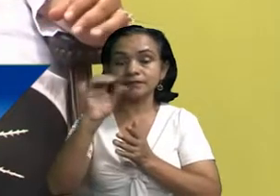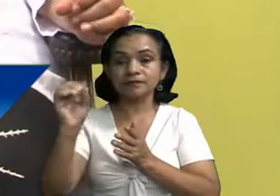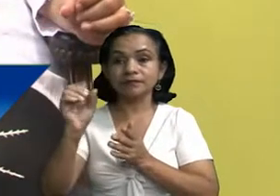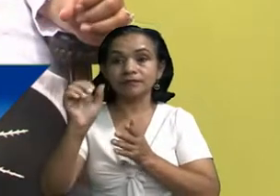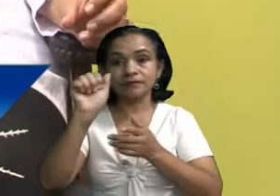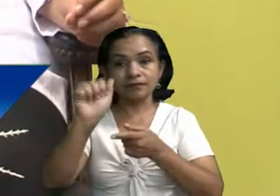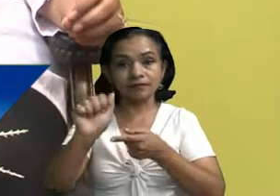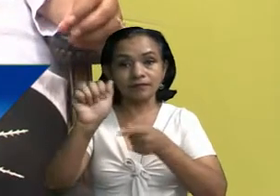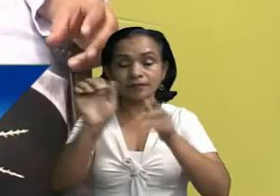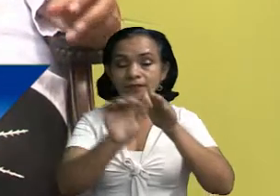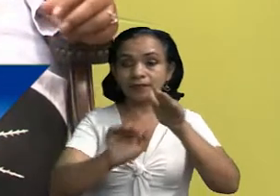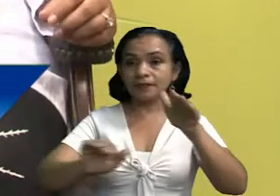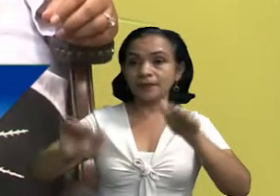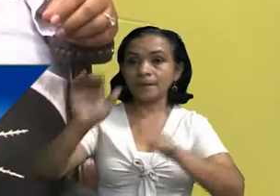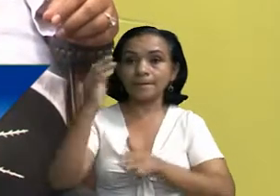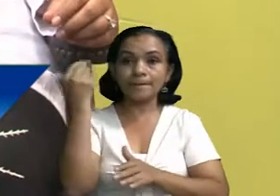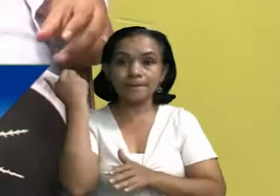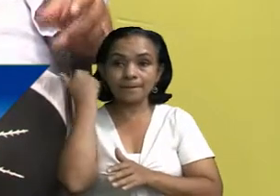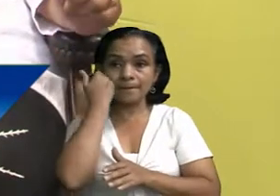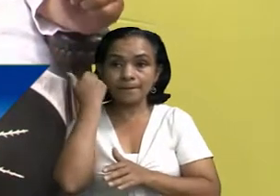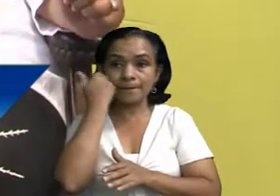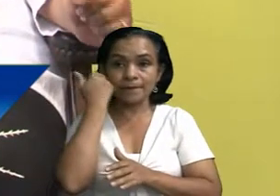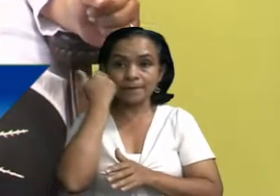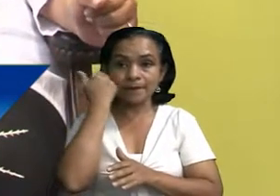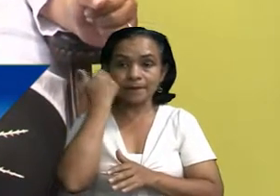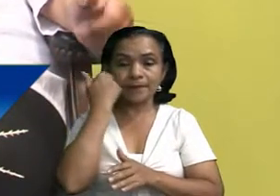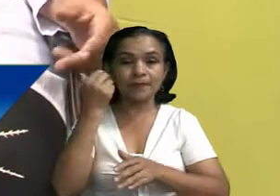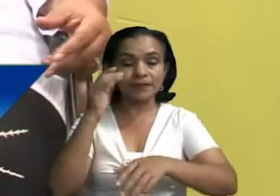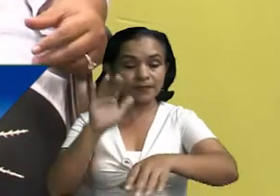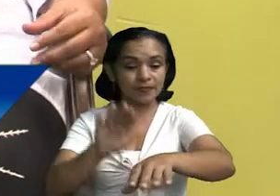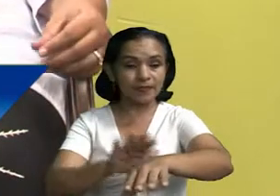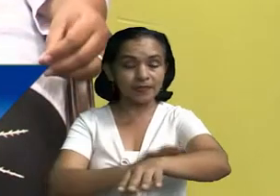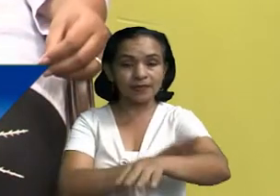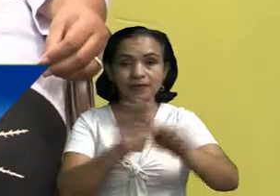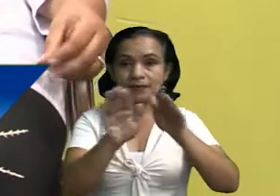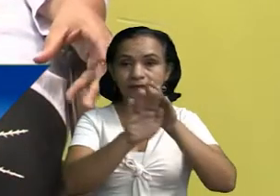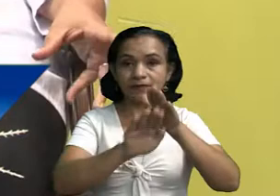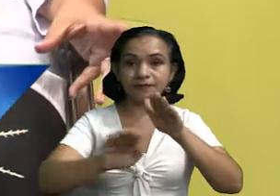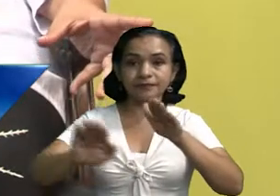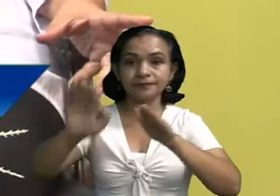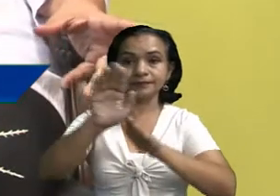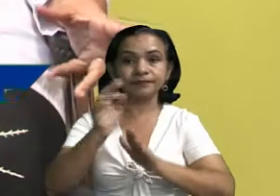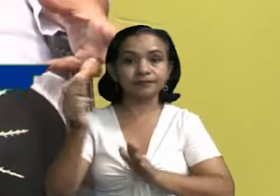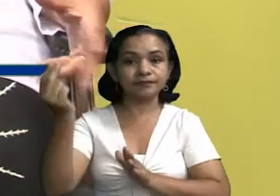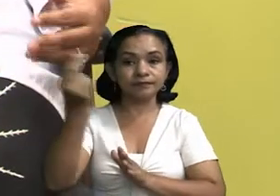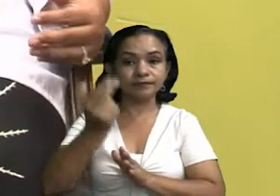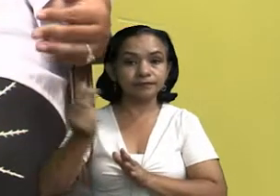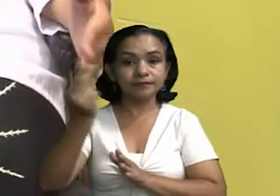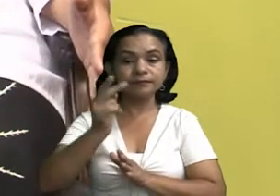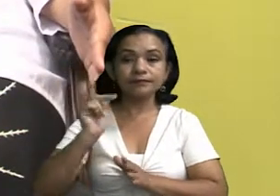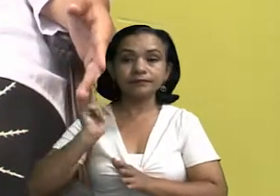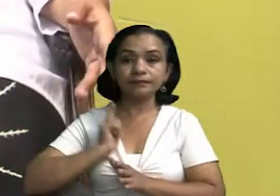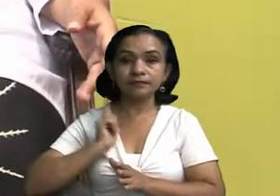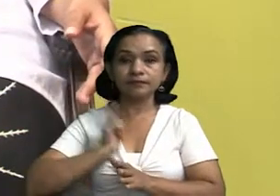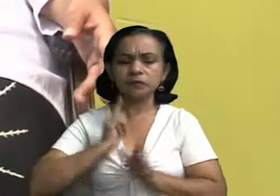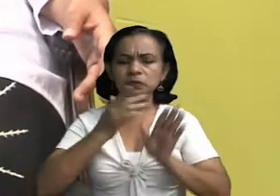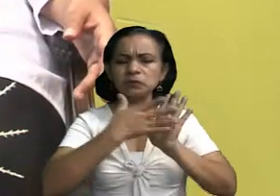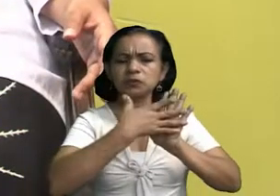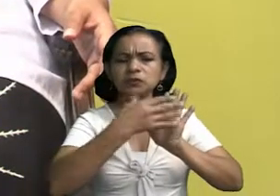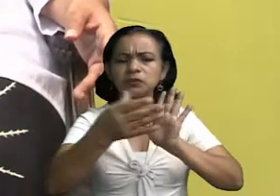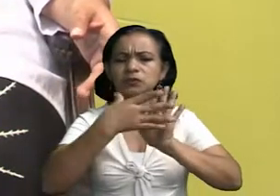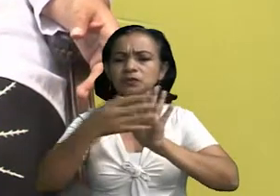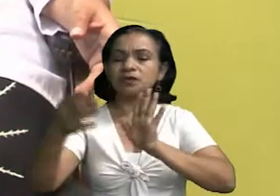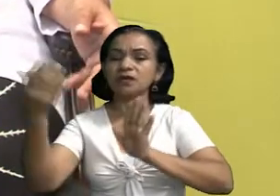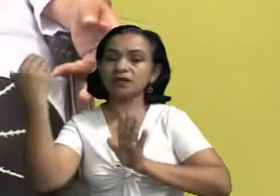más causa infecciones en la garganta y en la piel, y es el más común y es el que existen brotes epidémicos de